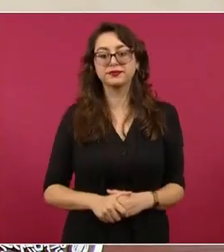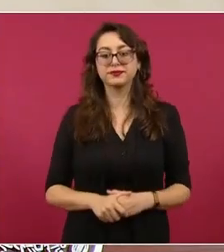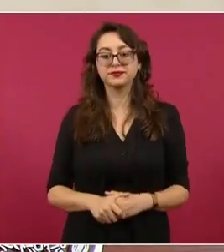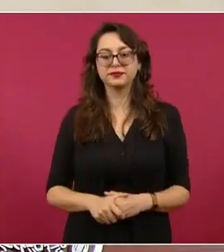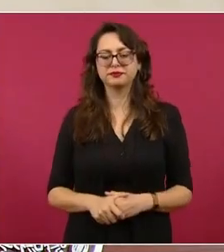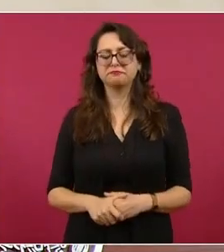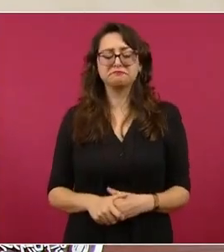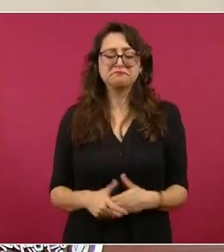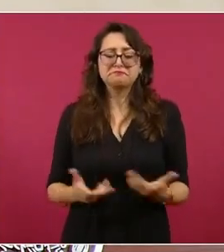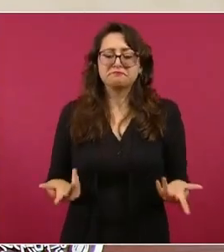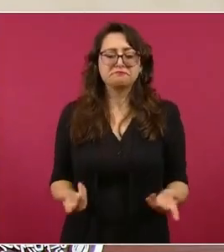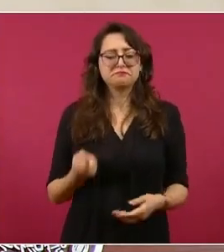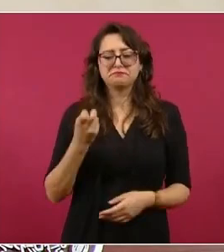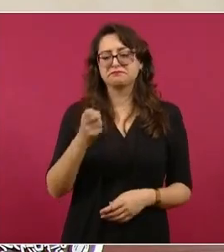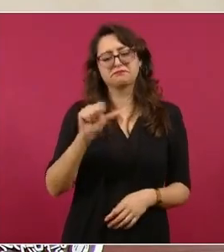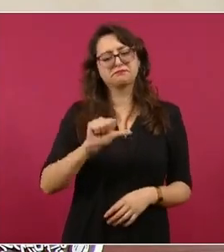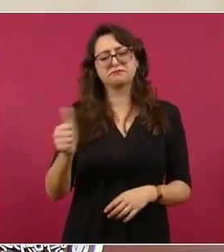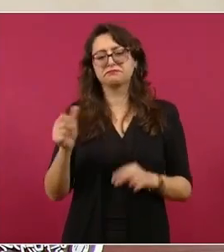Aunque